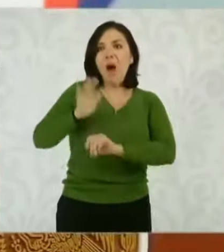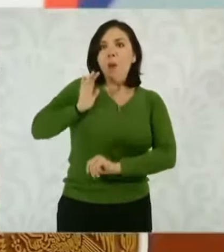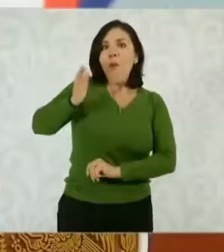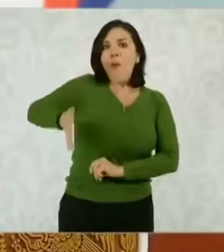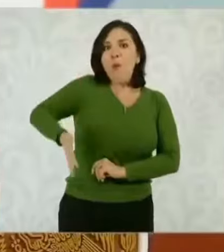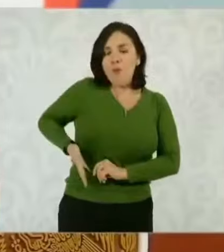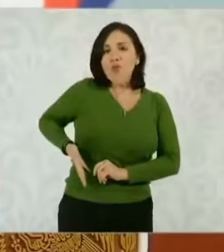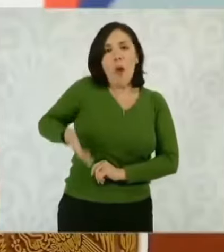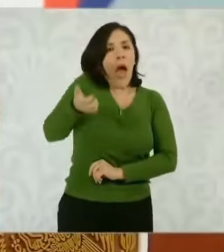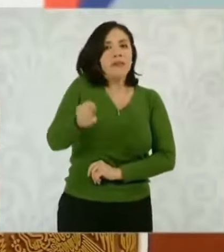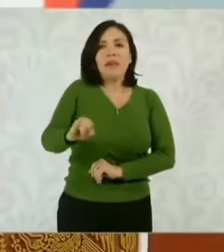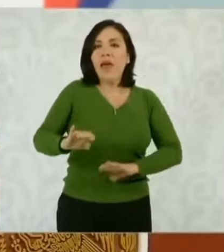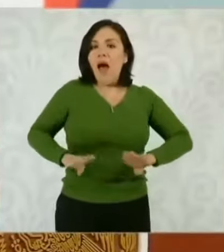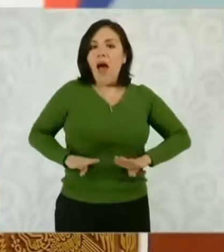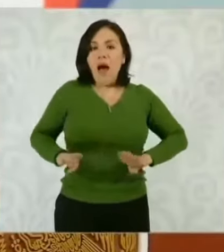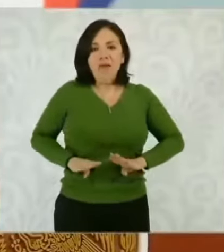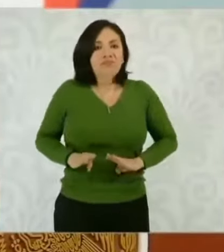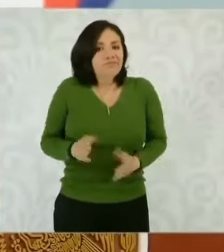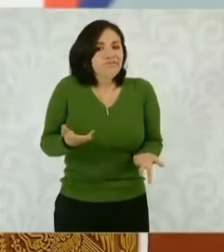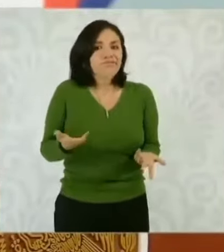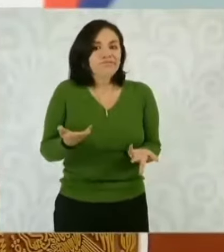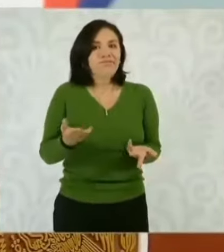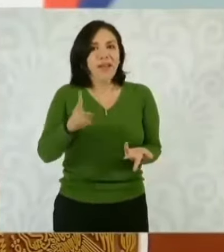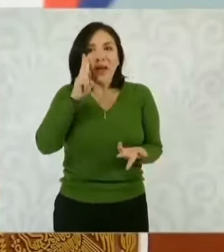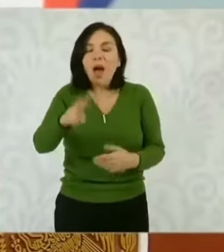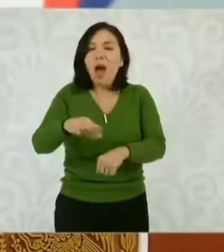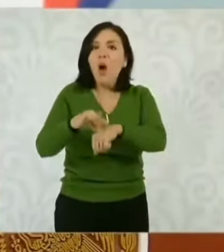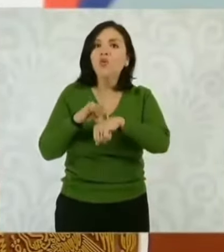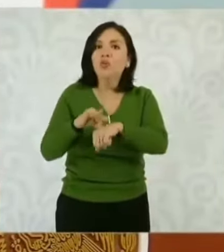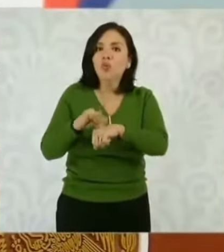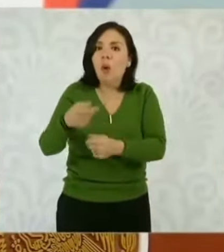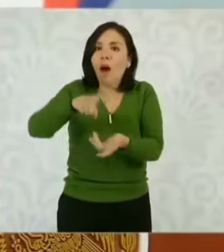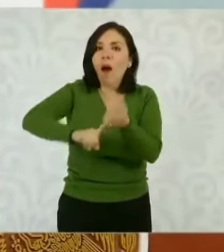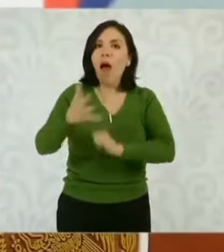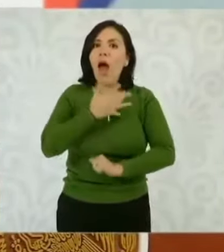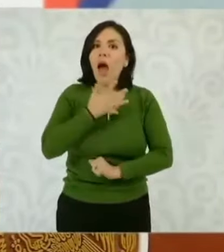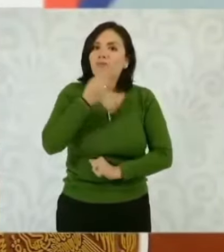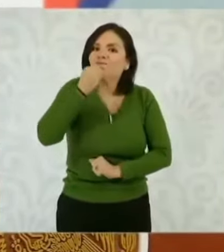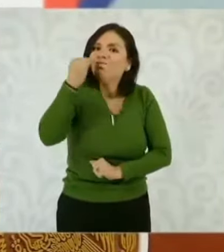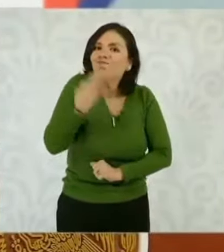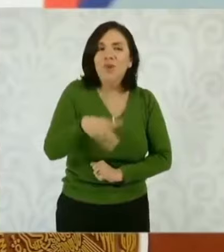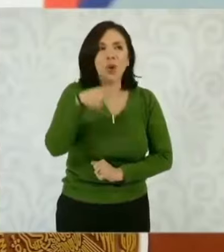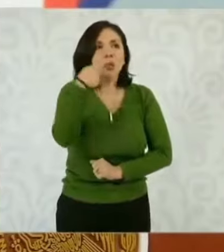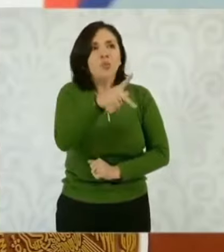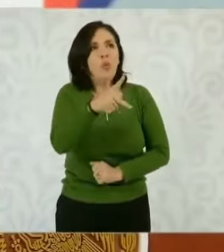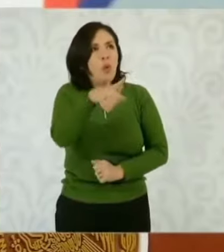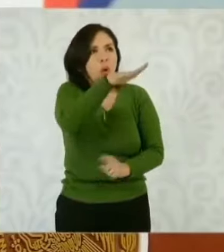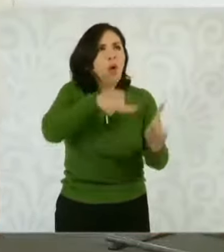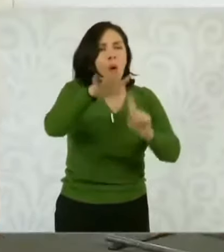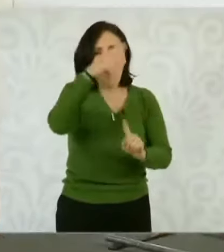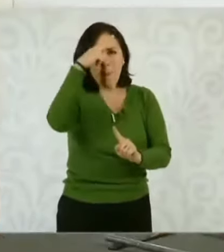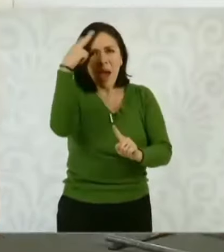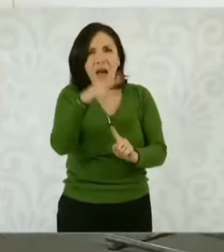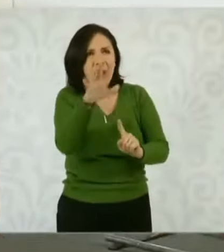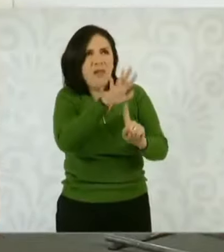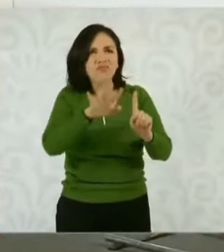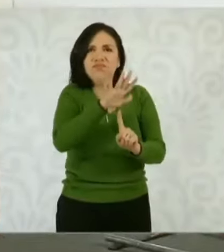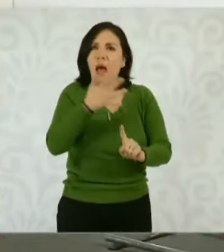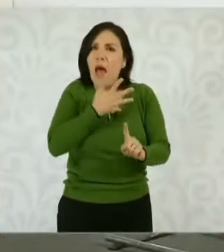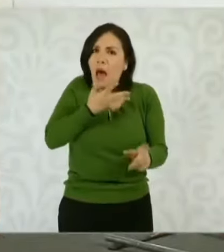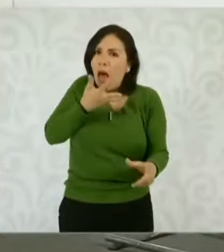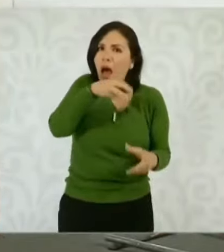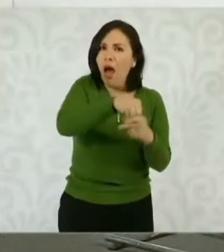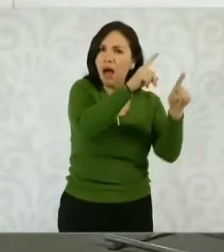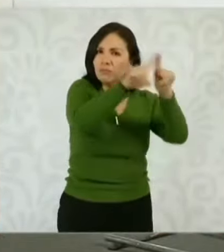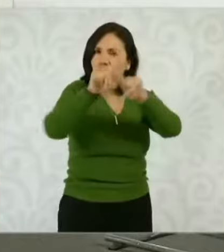es una característica pues que justamente visibiliza la riqueza del Estado mexicano. Pues decir que se